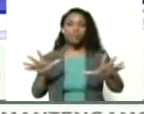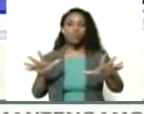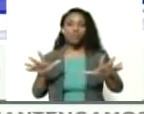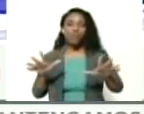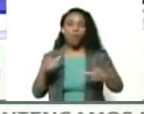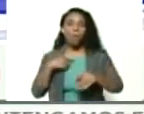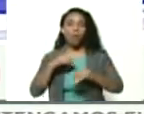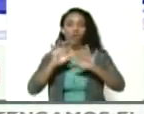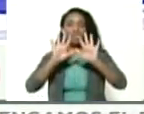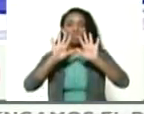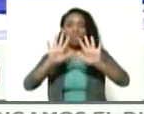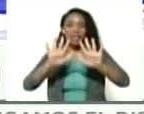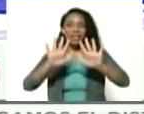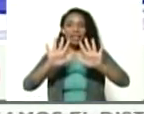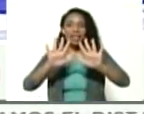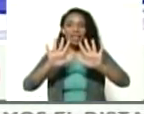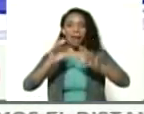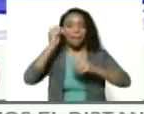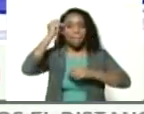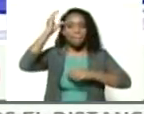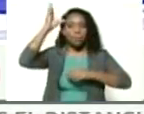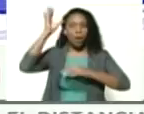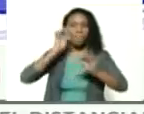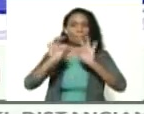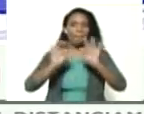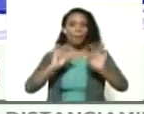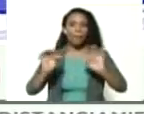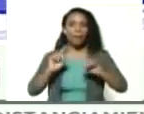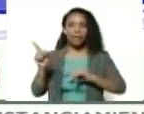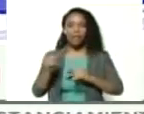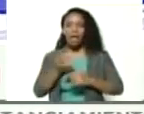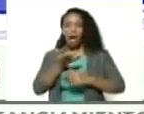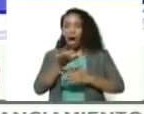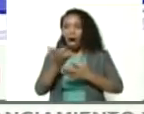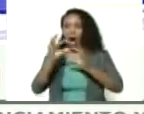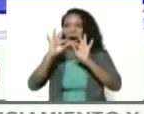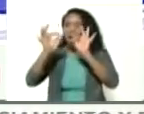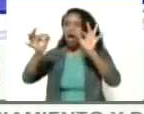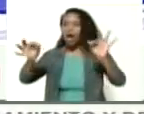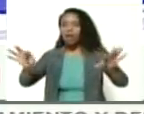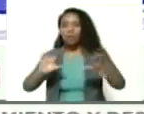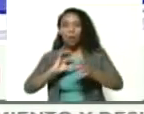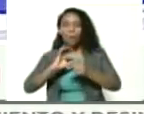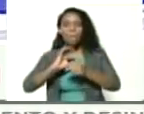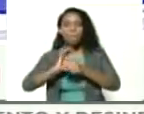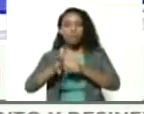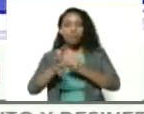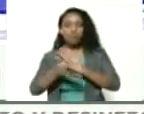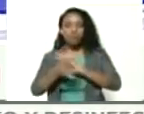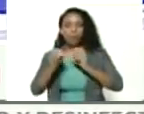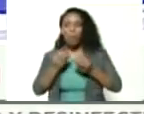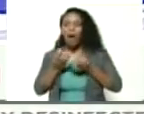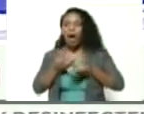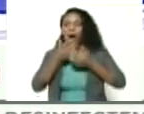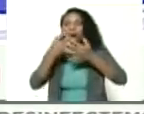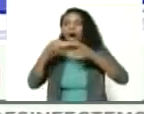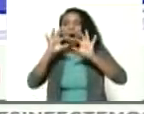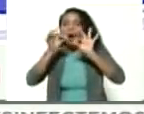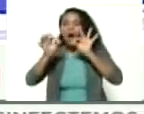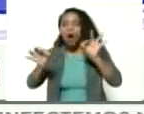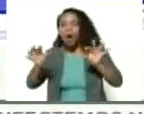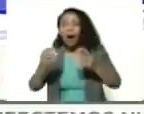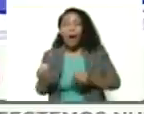por 10 la capacidad de contagio de ese aerosol. Si antes era contagioso, ahora es